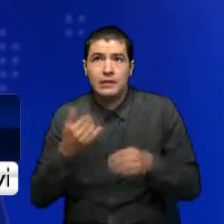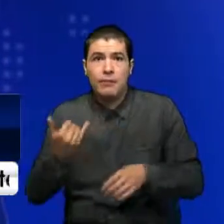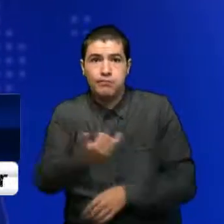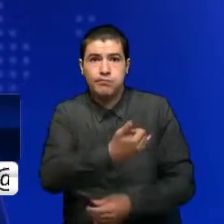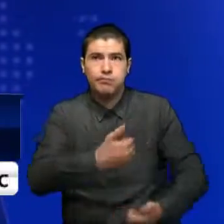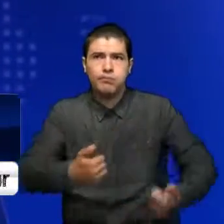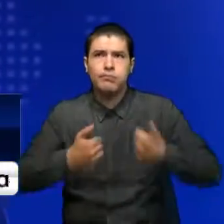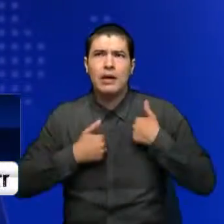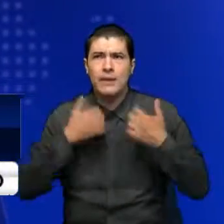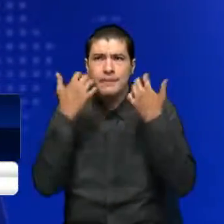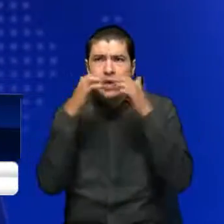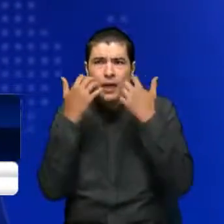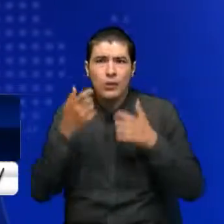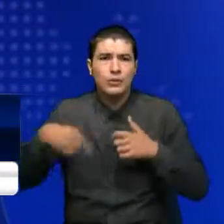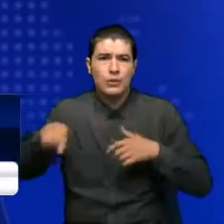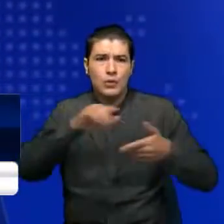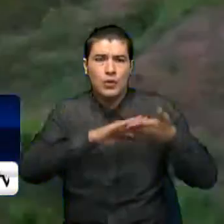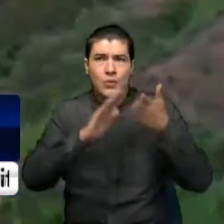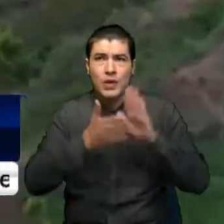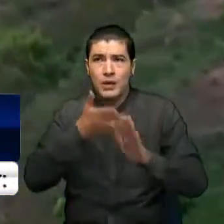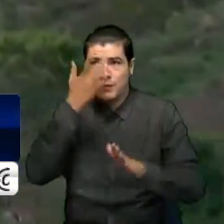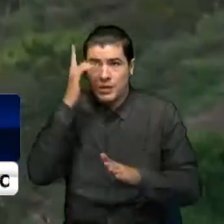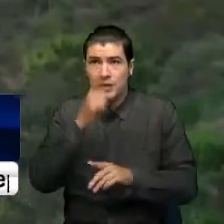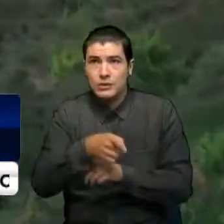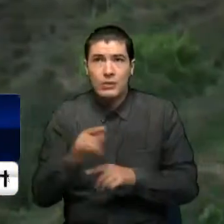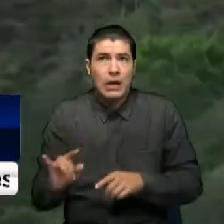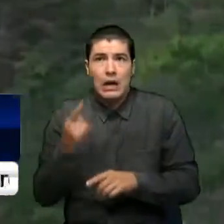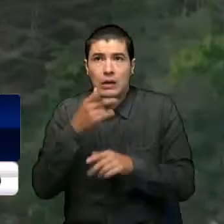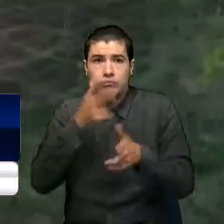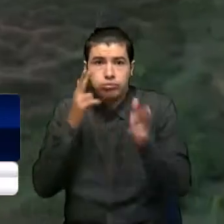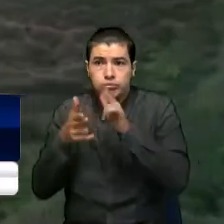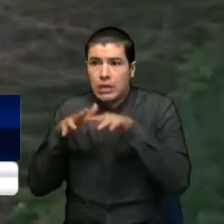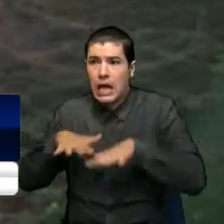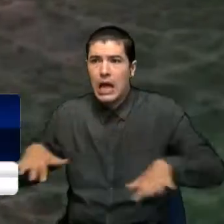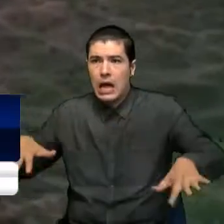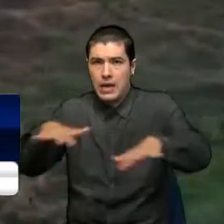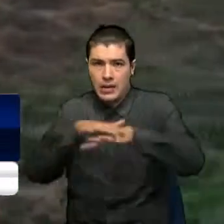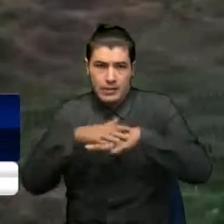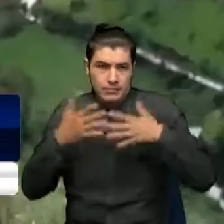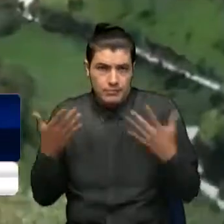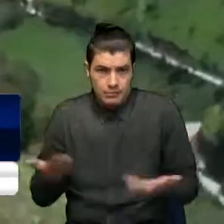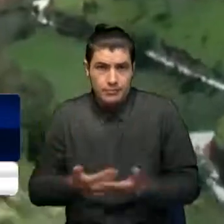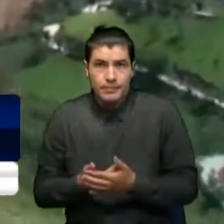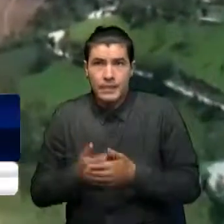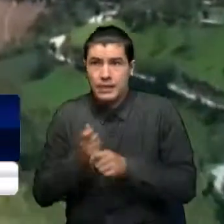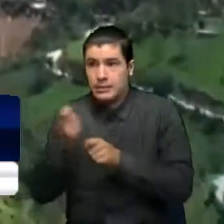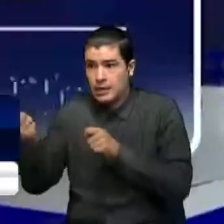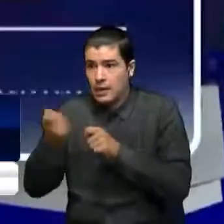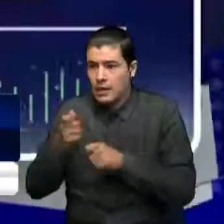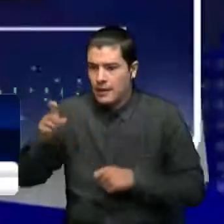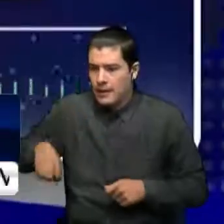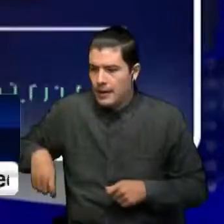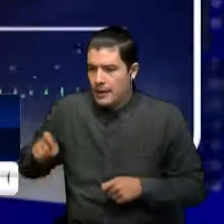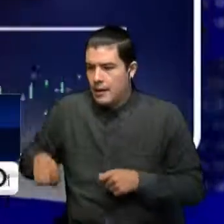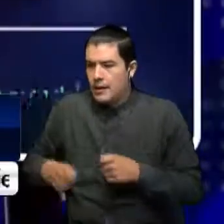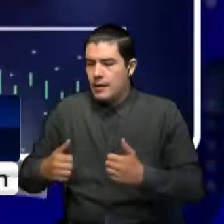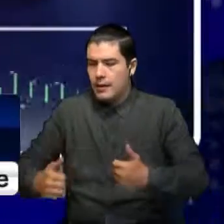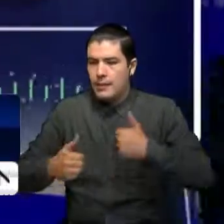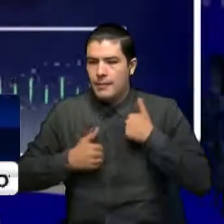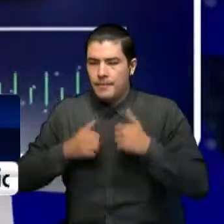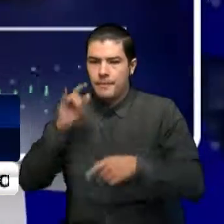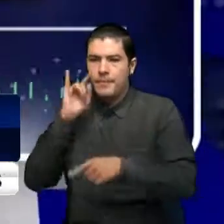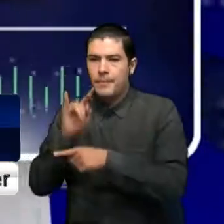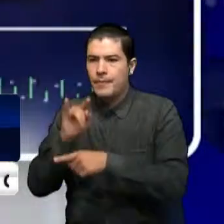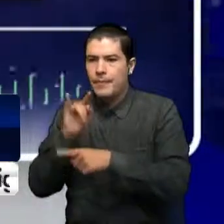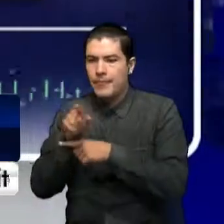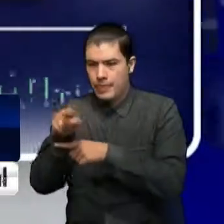genera temor entre los pobladores por el riesgo de registrarse enfrentamientos en la zona a los alrededores de la escuela está el ejército prestando